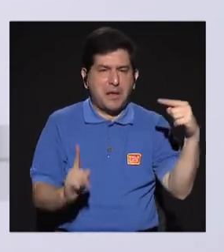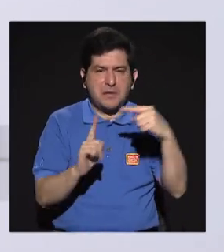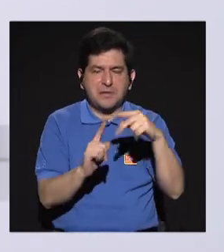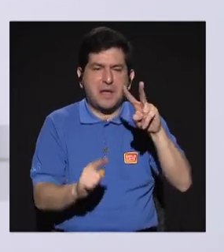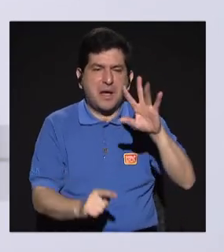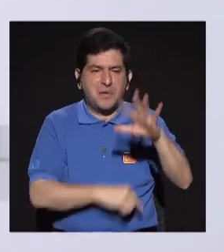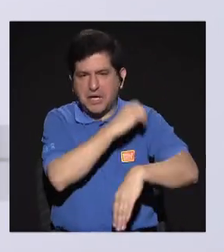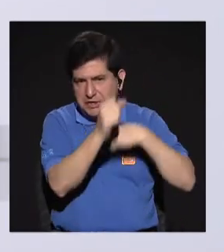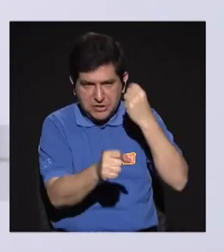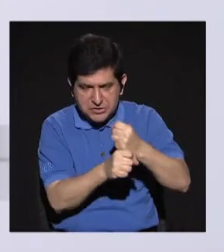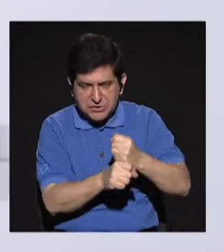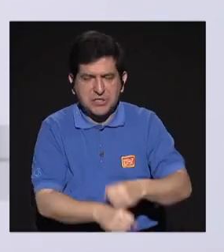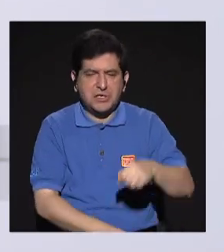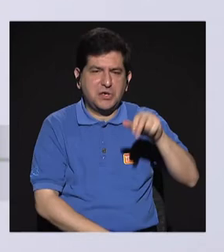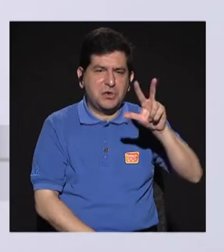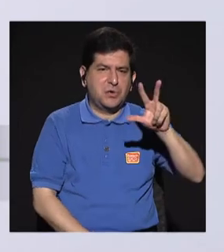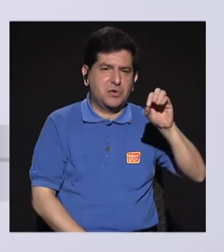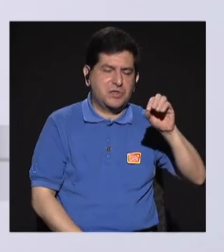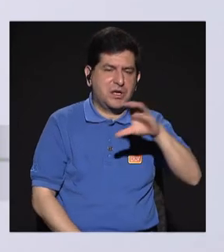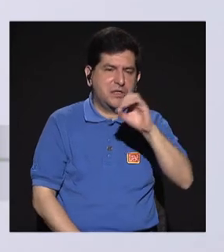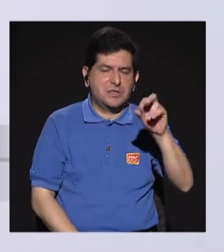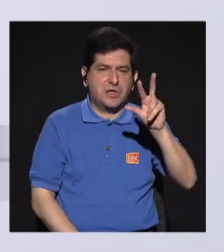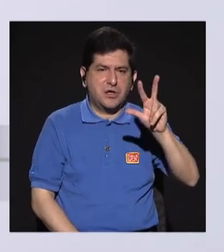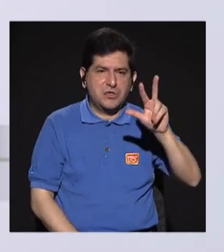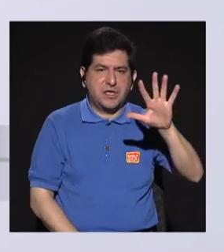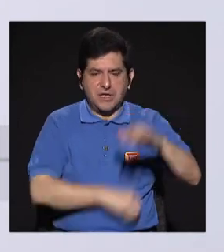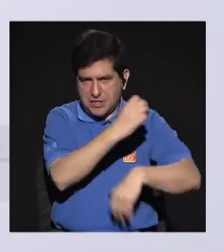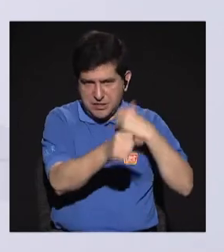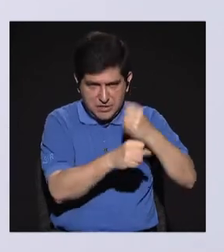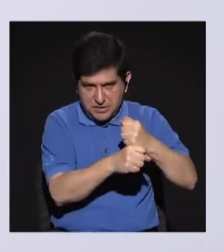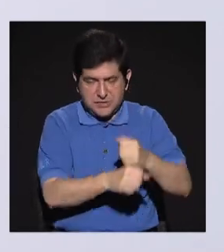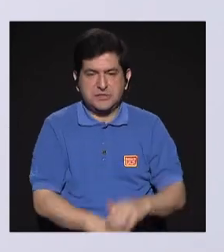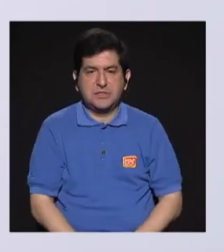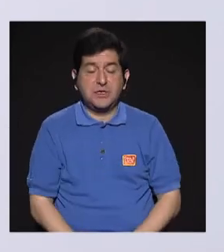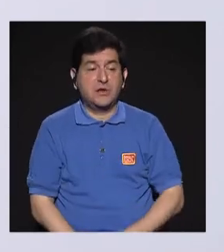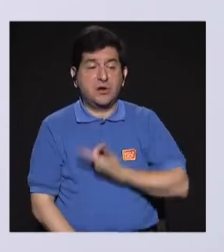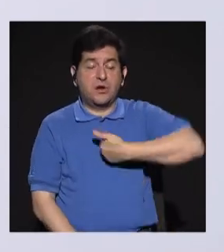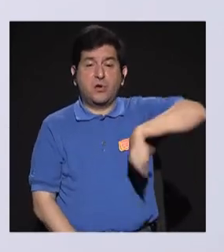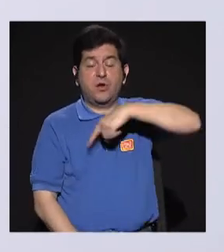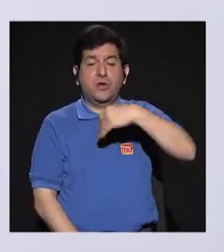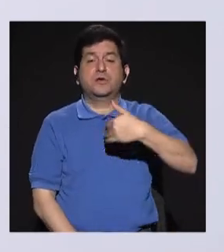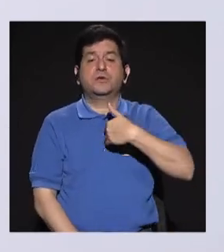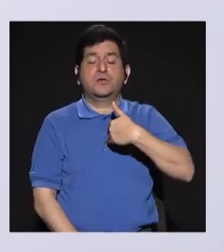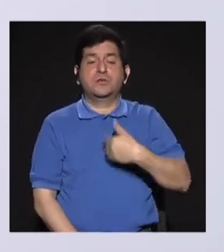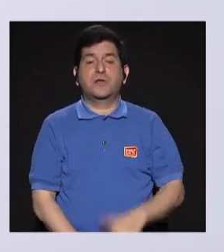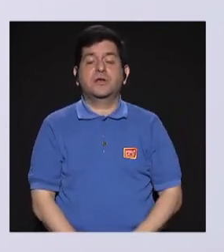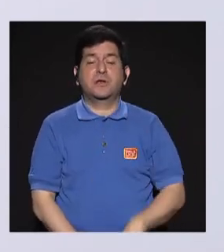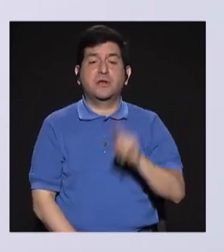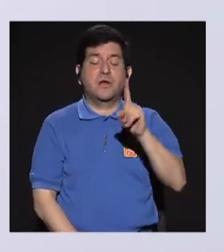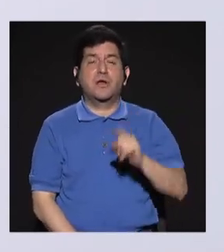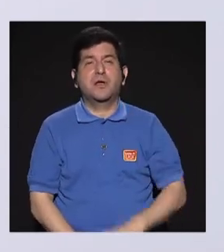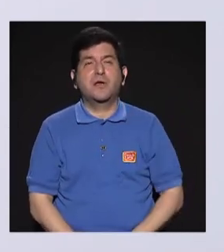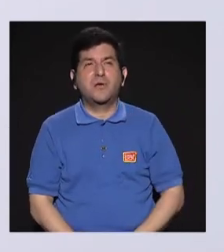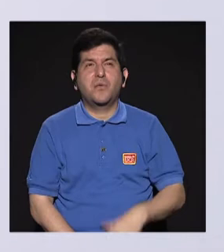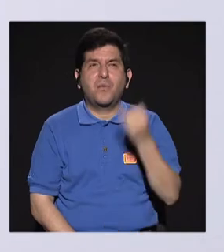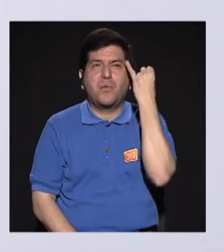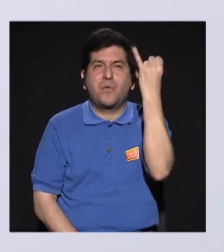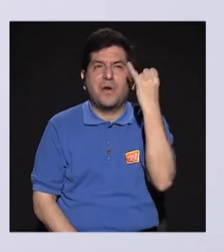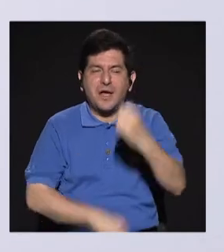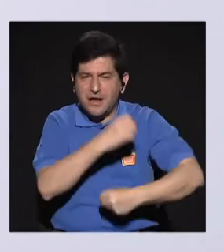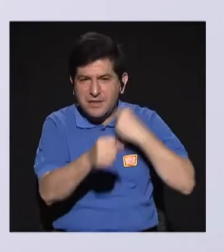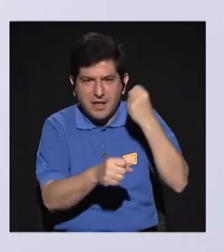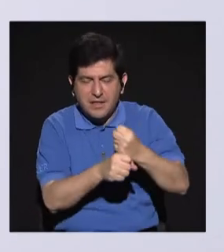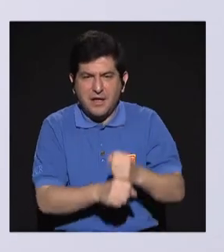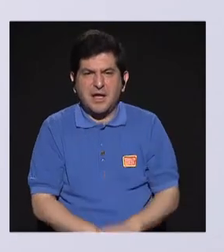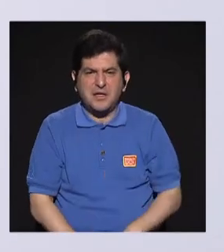20 a 25 años 30 a 35 dependiendo de la característica y ahí podemos tener un margen de la posible